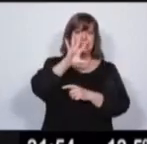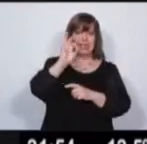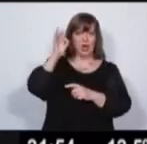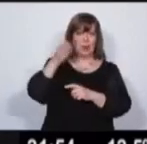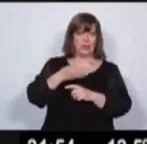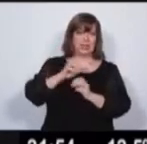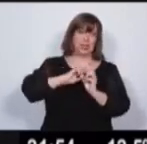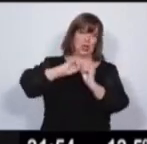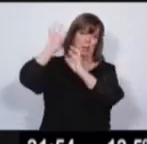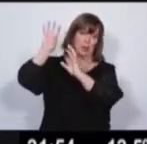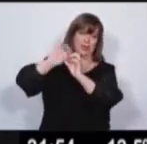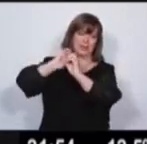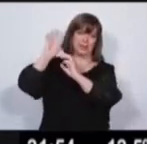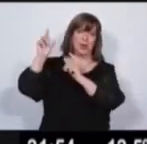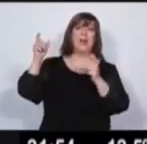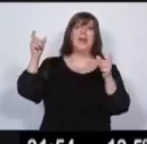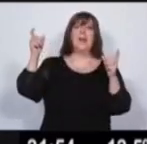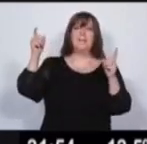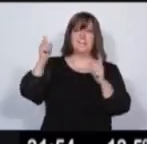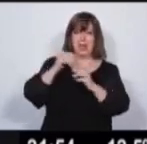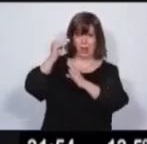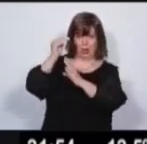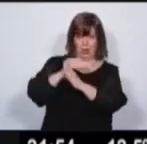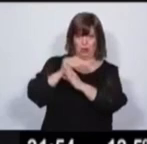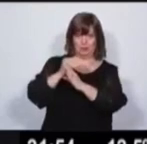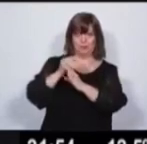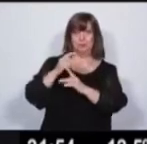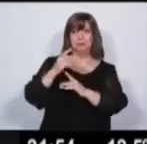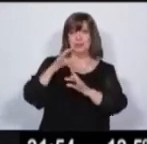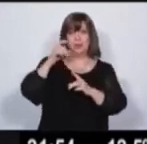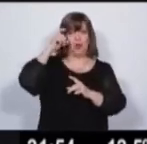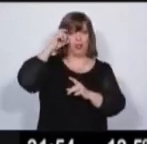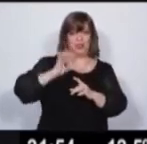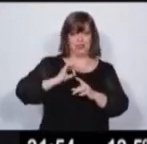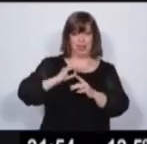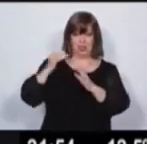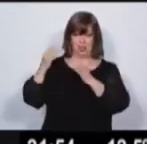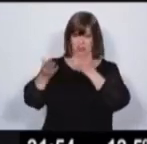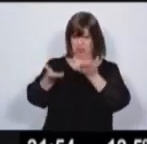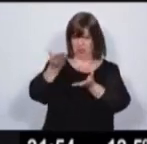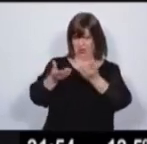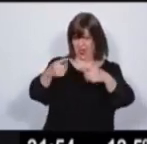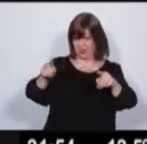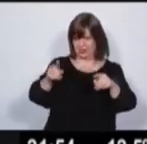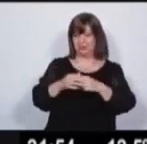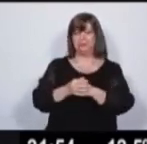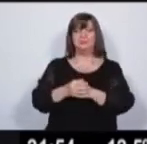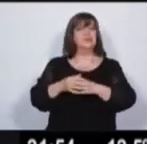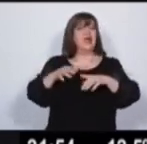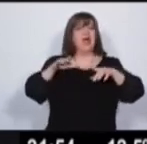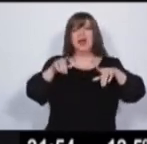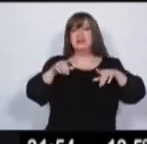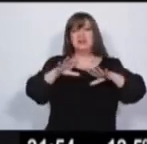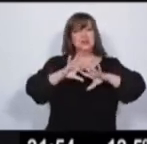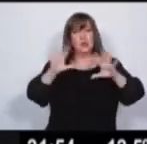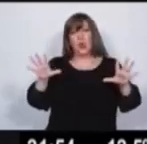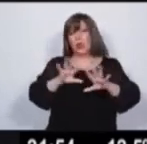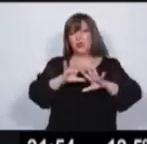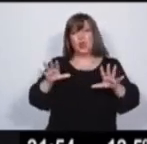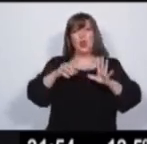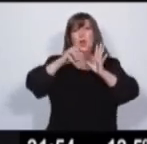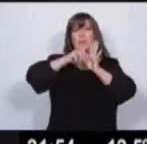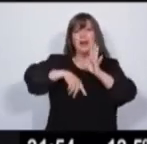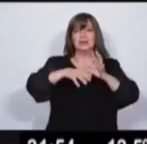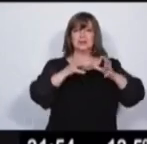5% de exportaciones con respecto a hace casi una década atrás todo vuelvo a decirlo hay que poner movimiento todos son todos